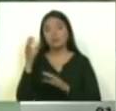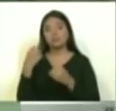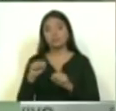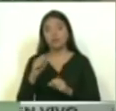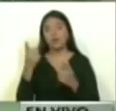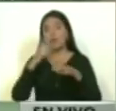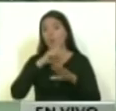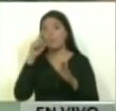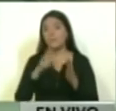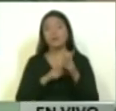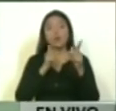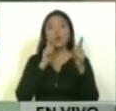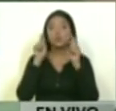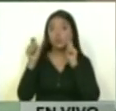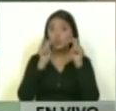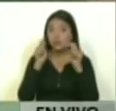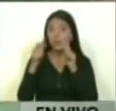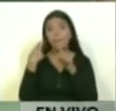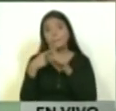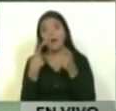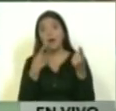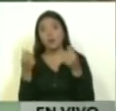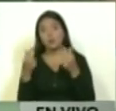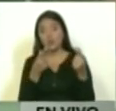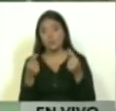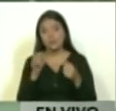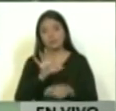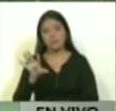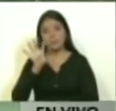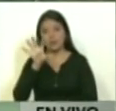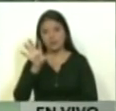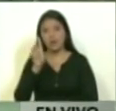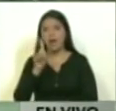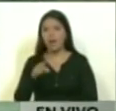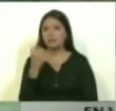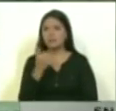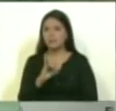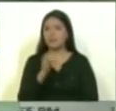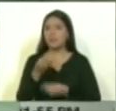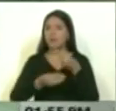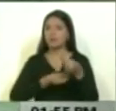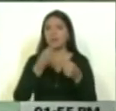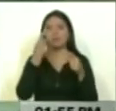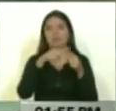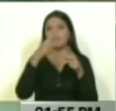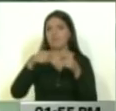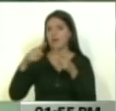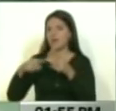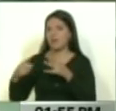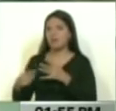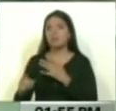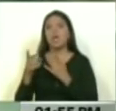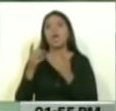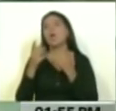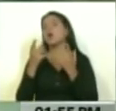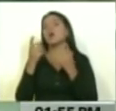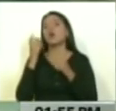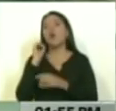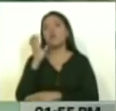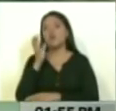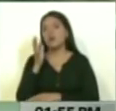integral del turismo y de la economía del país. Ahí también vamos a realizar diferentes conferencias y